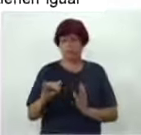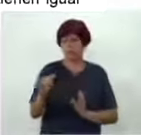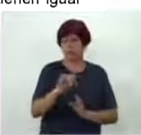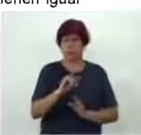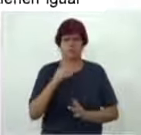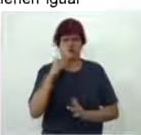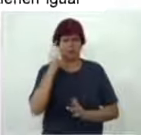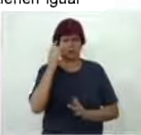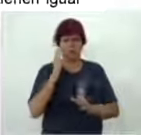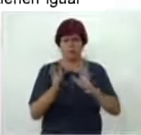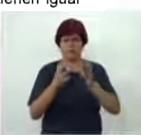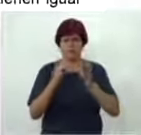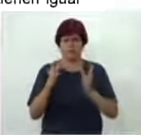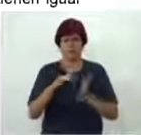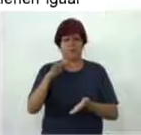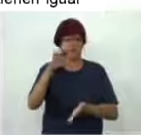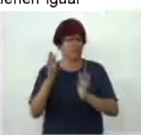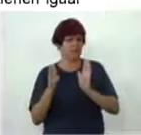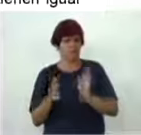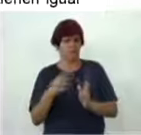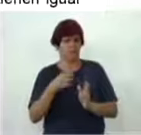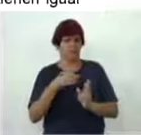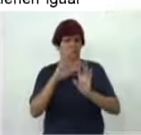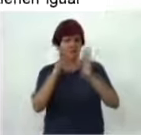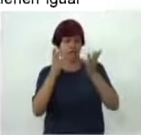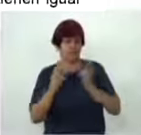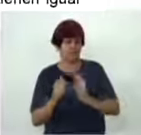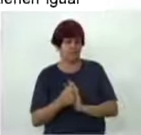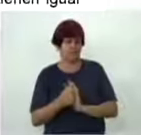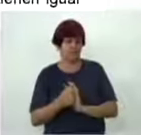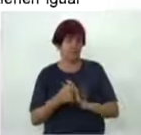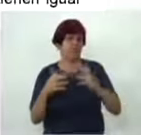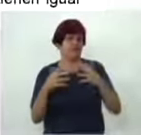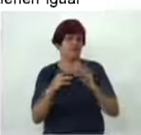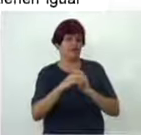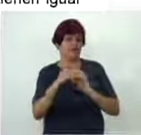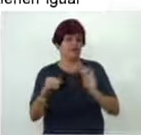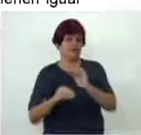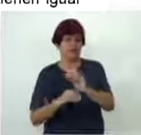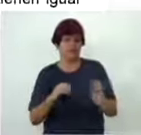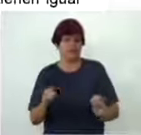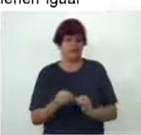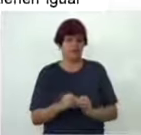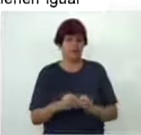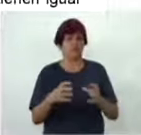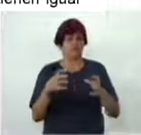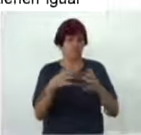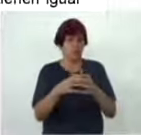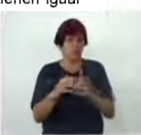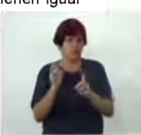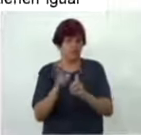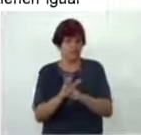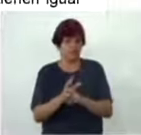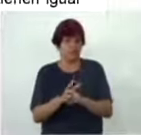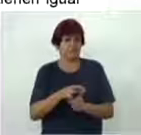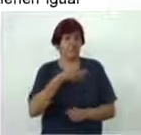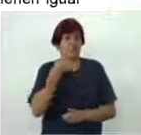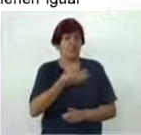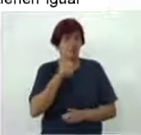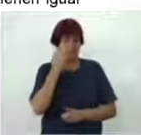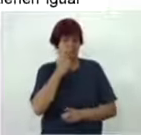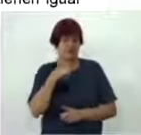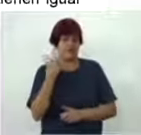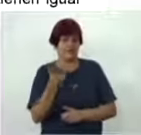color, de forma y de tamaño que tienen esas figuras y con las que tiene que establecer la descomposición desde el conjunto inicial. Se le explica